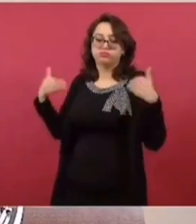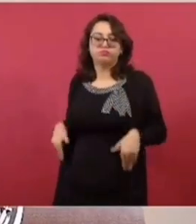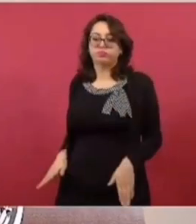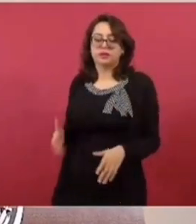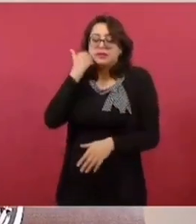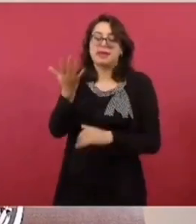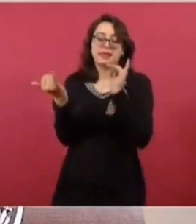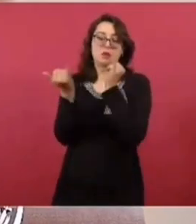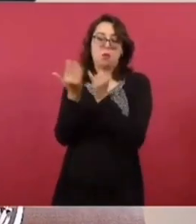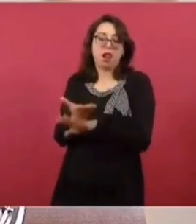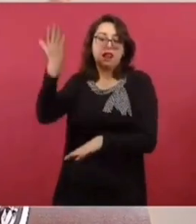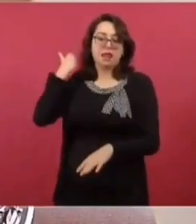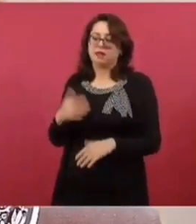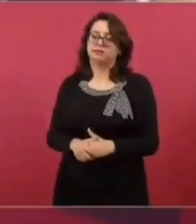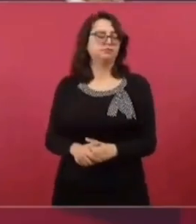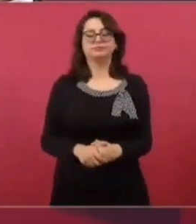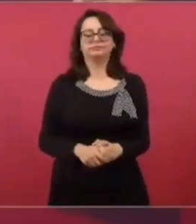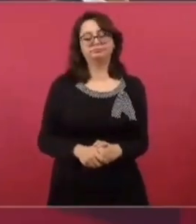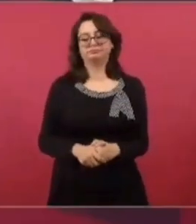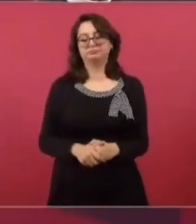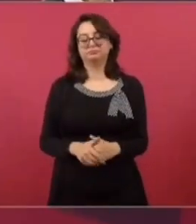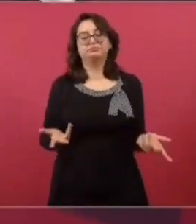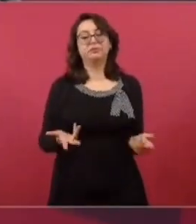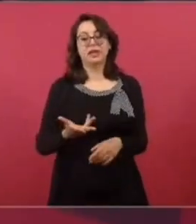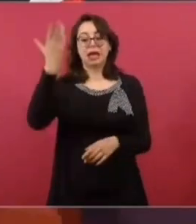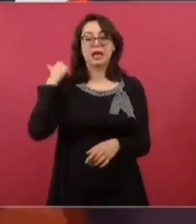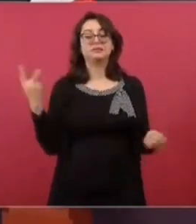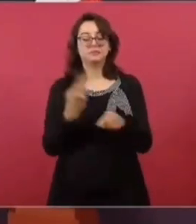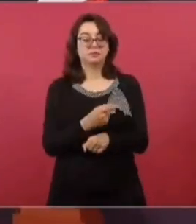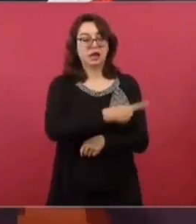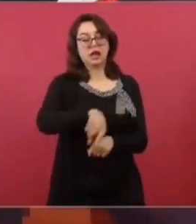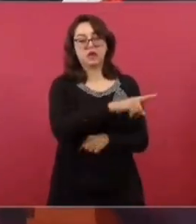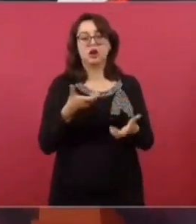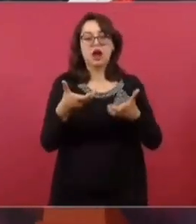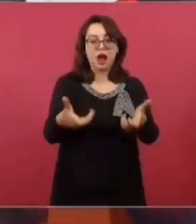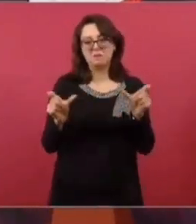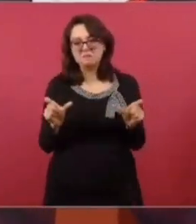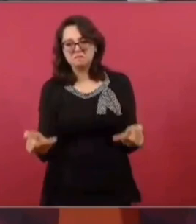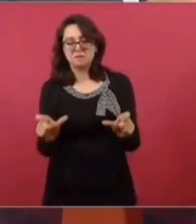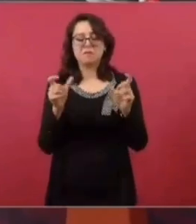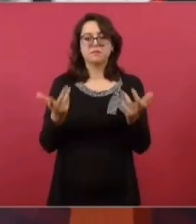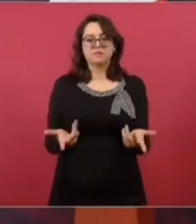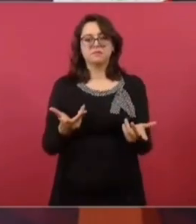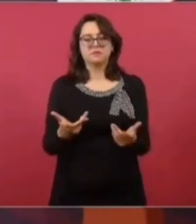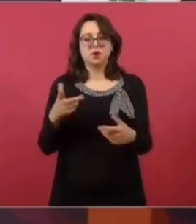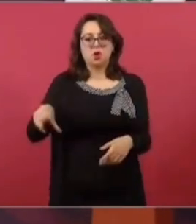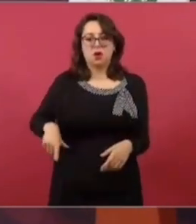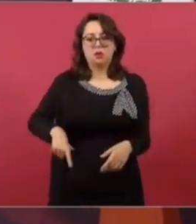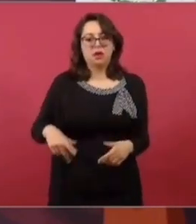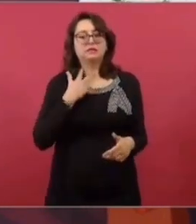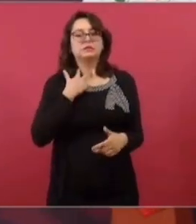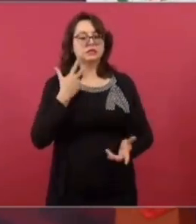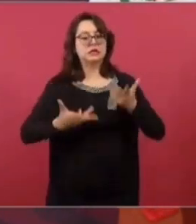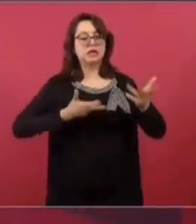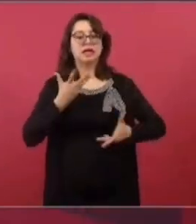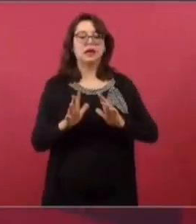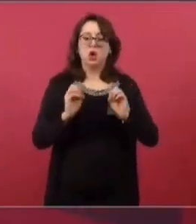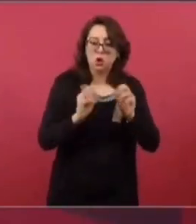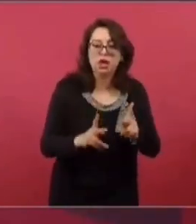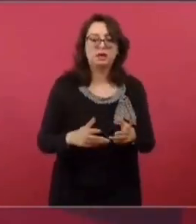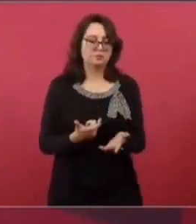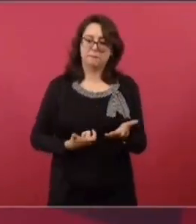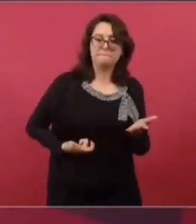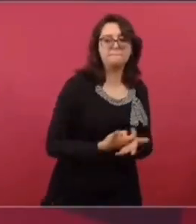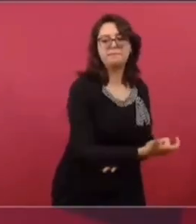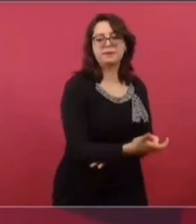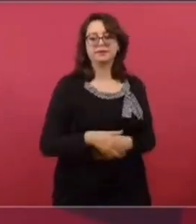antes, que se tomaban una carretera. No aguantaban, porque ya hemos hablado de que imperaba